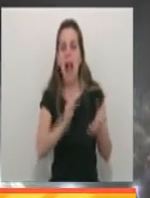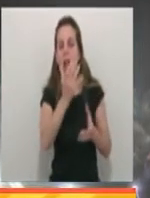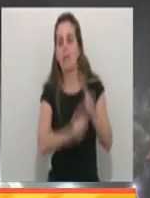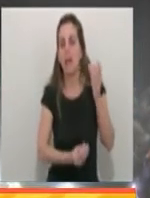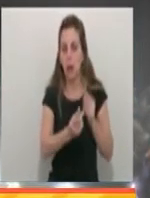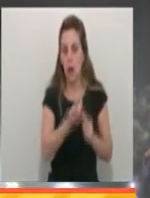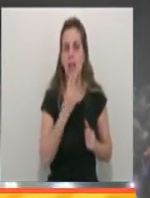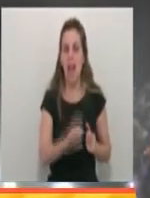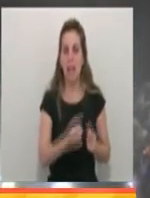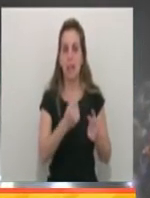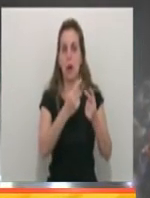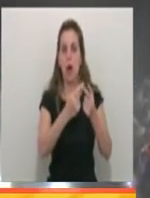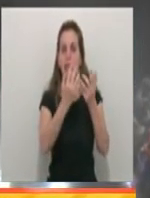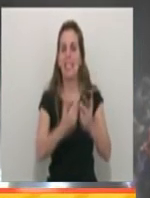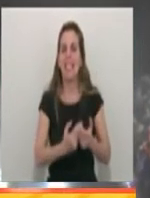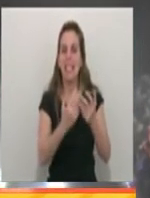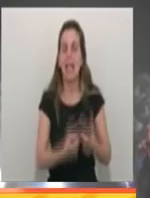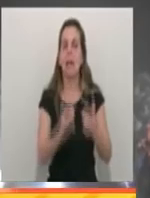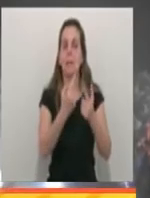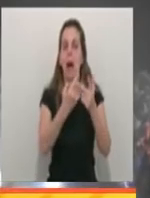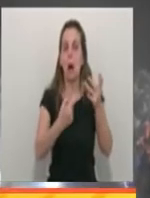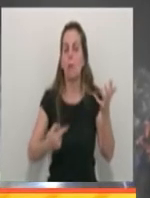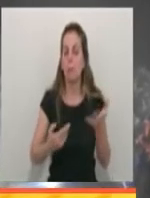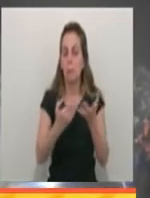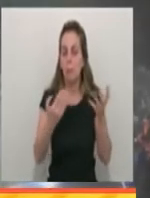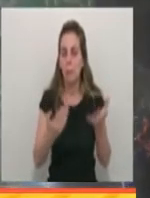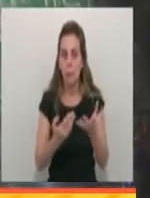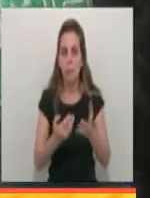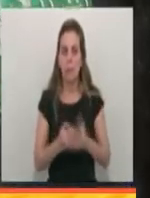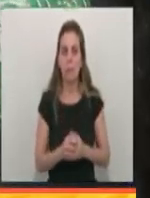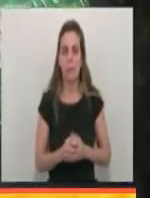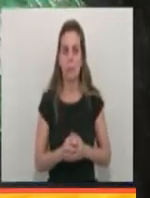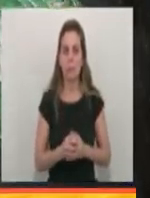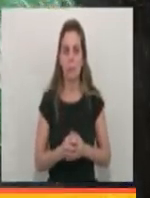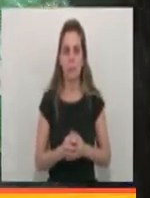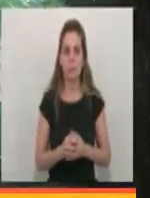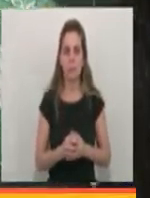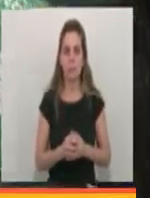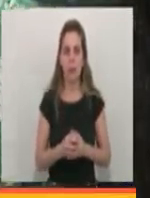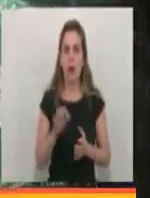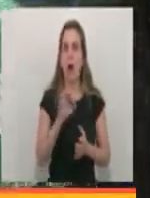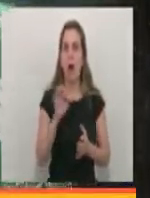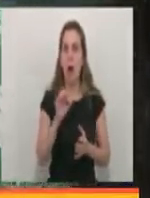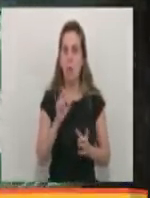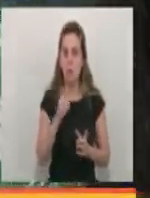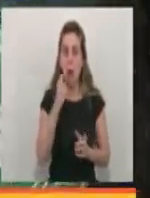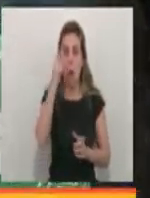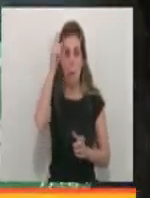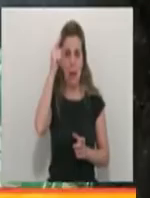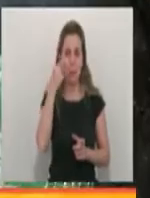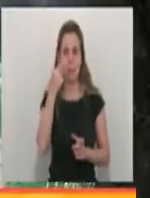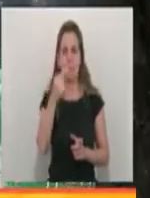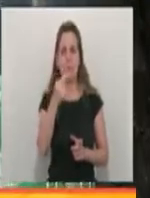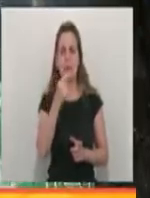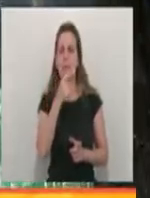que hay. Por lo que yo he estado viendo, si han habido 5 o 6 sobrevivientes, a mí me da la